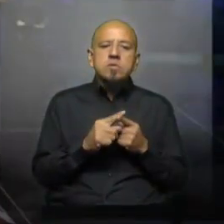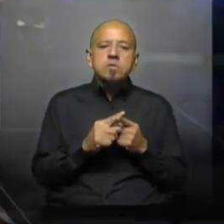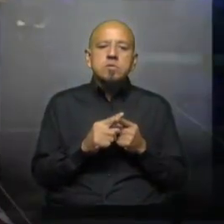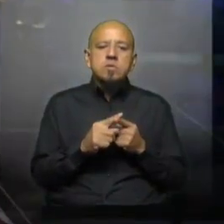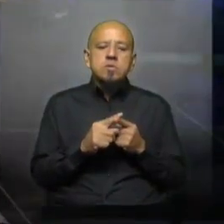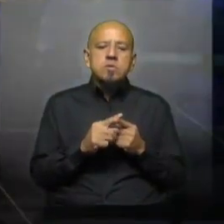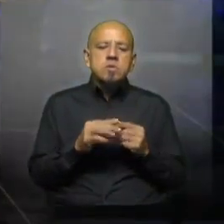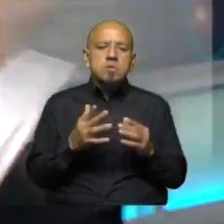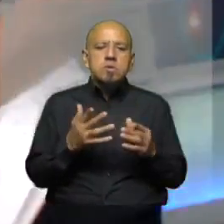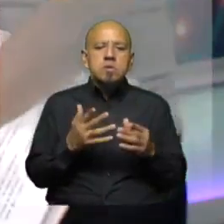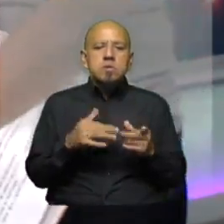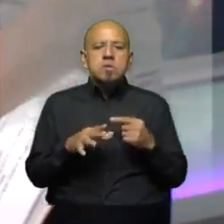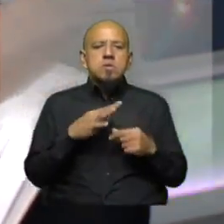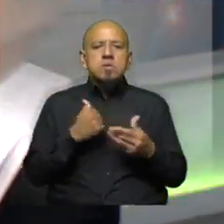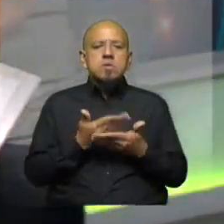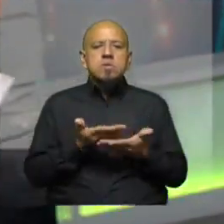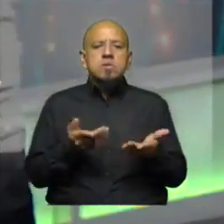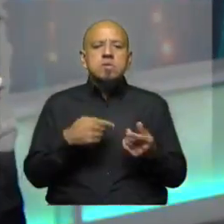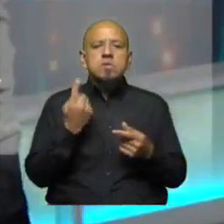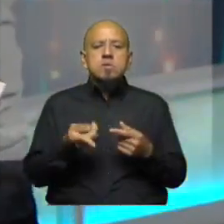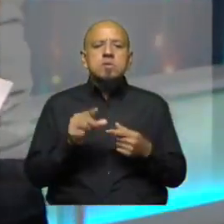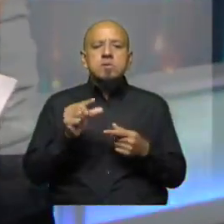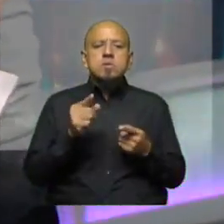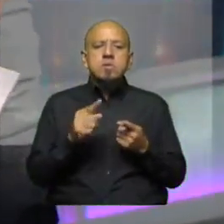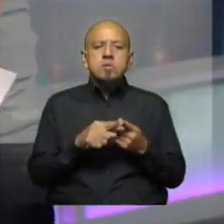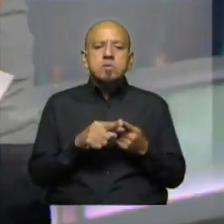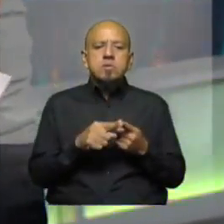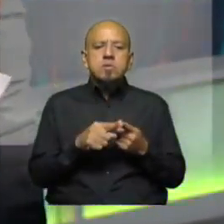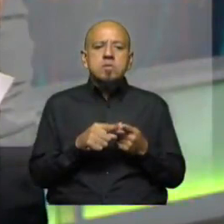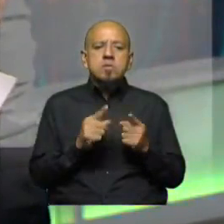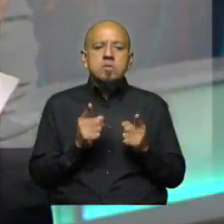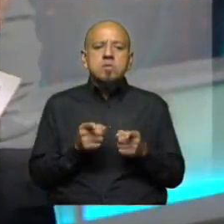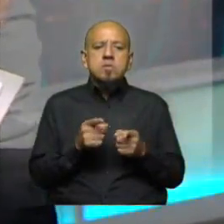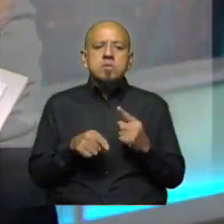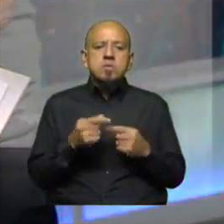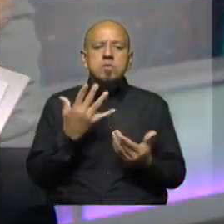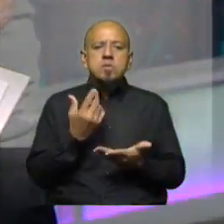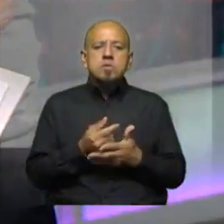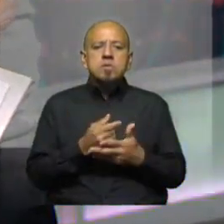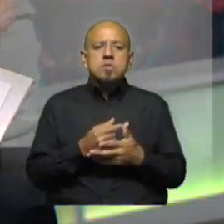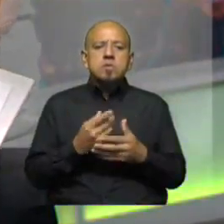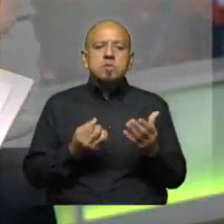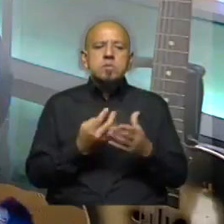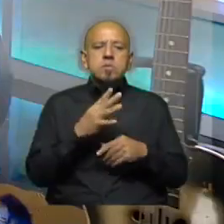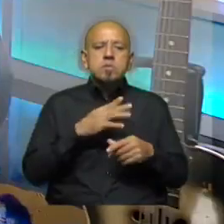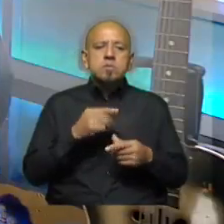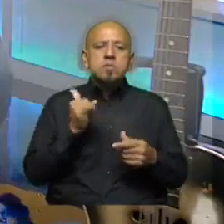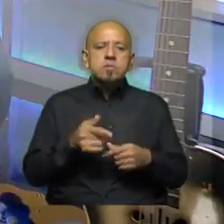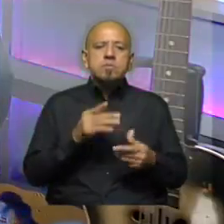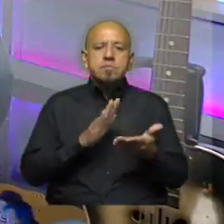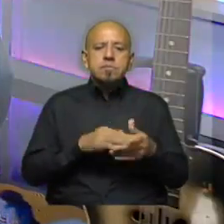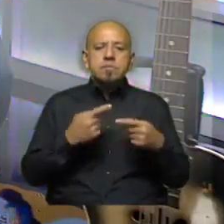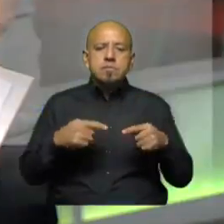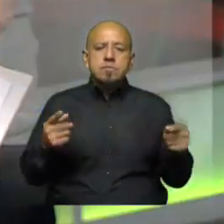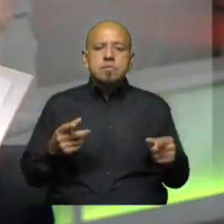Claro. Bueno, se van a presentar ahora, dentro de muy poquito, pero también están grabando disco nuevo, tienen material nuevo que seguramente van a